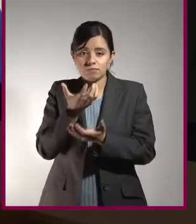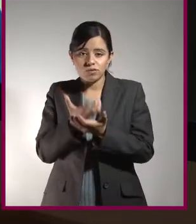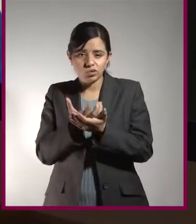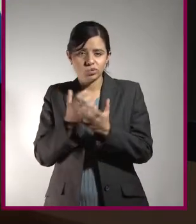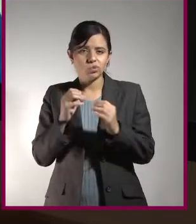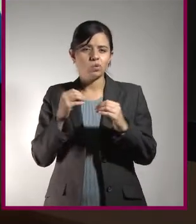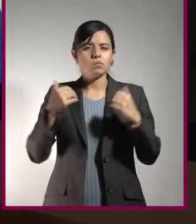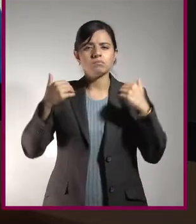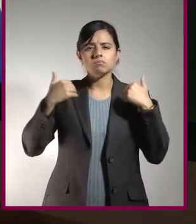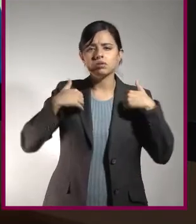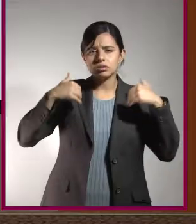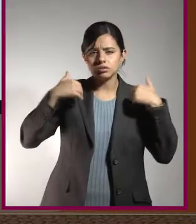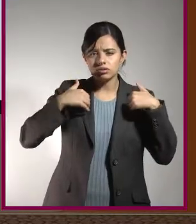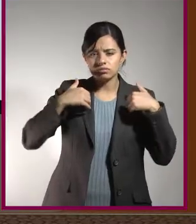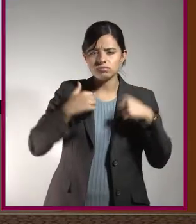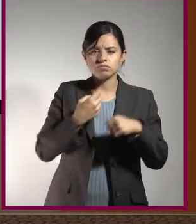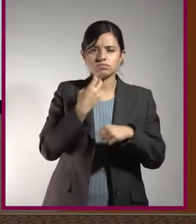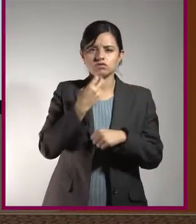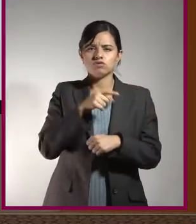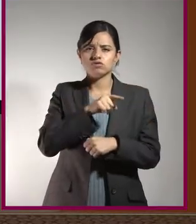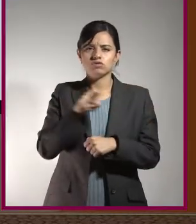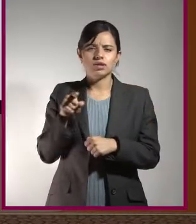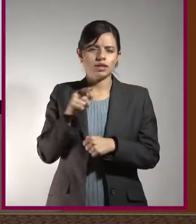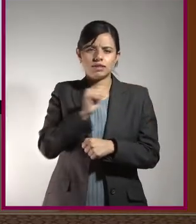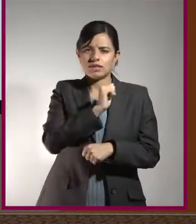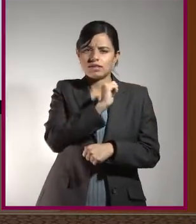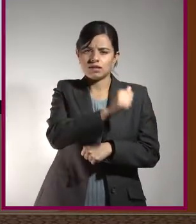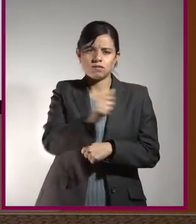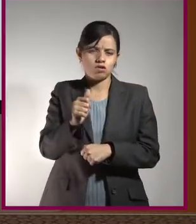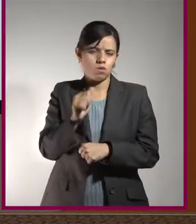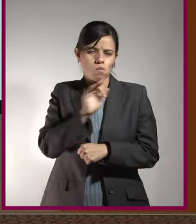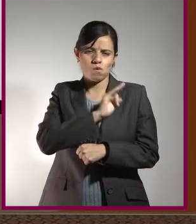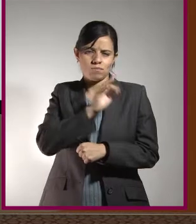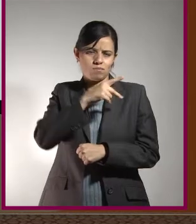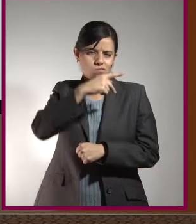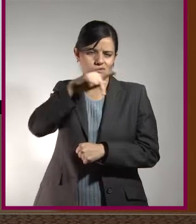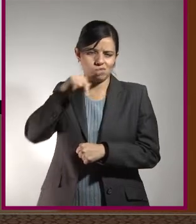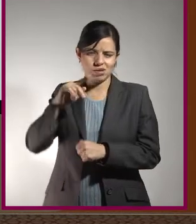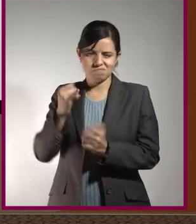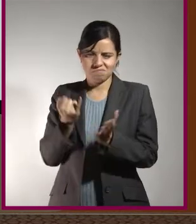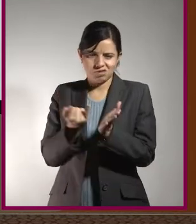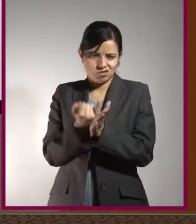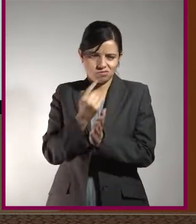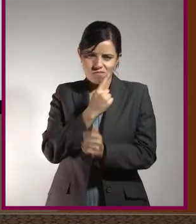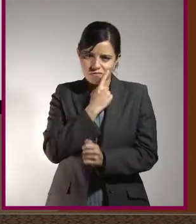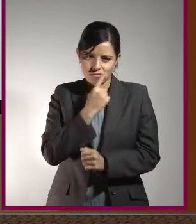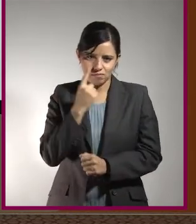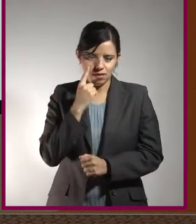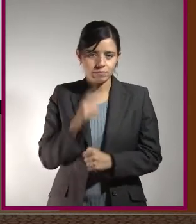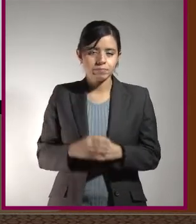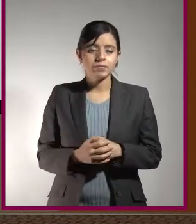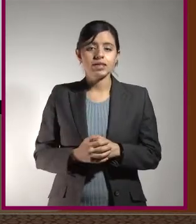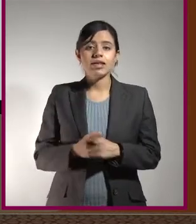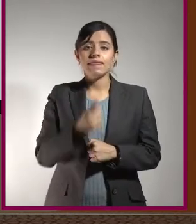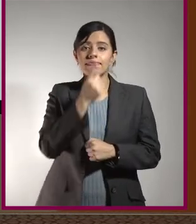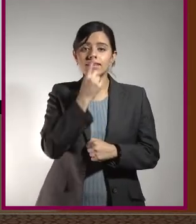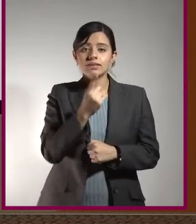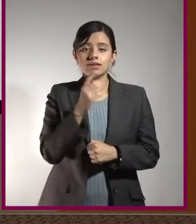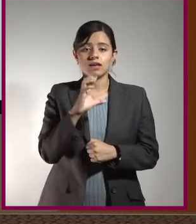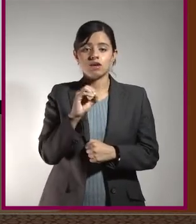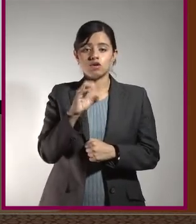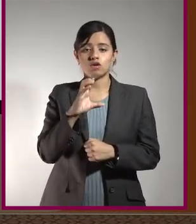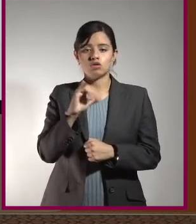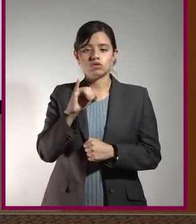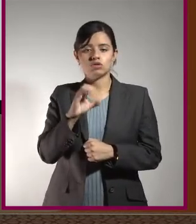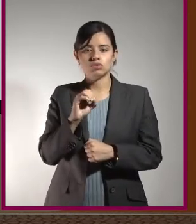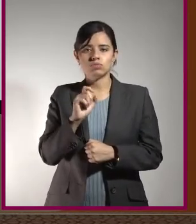el ocio, lo que se busca es, de alguna manera, esa recreación que cada quien tiene el derecho de hacer como lo desee. Se dice popularmente que el